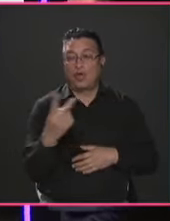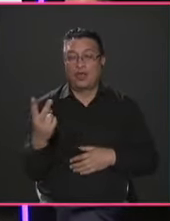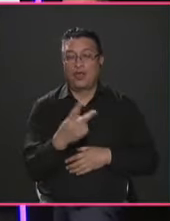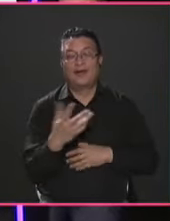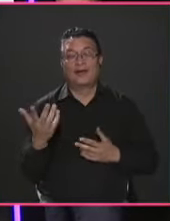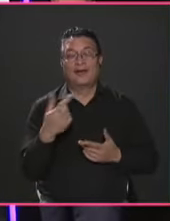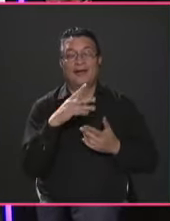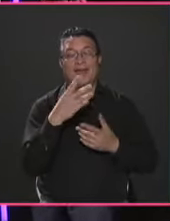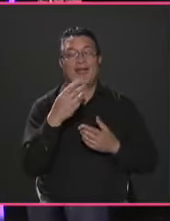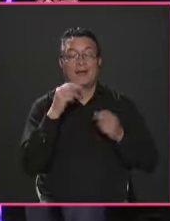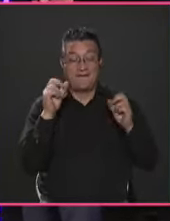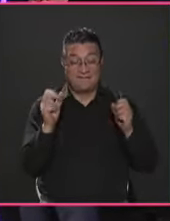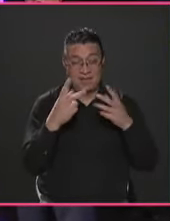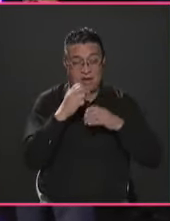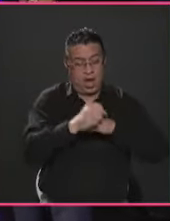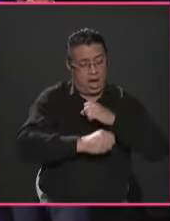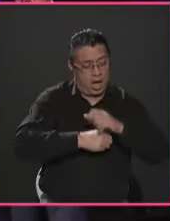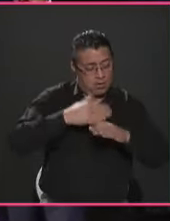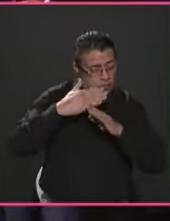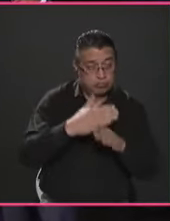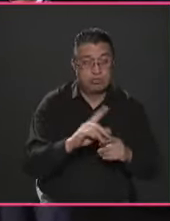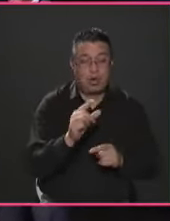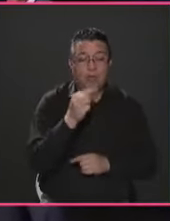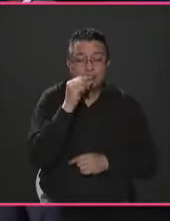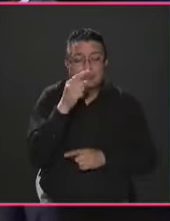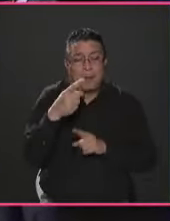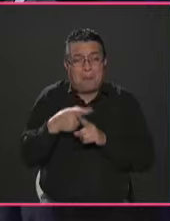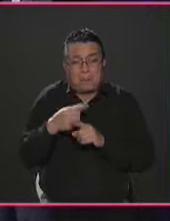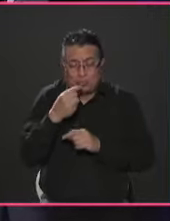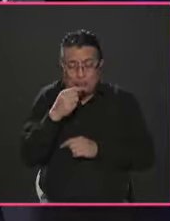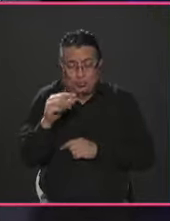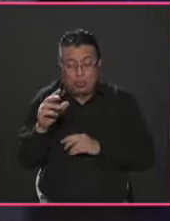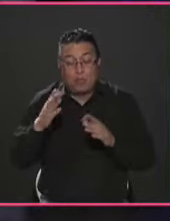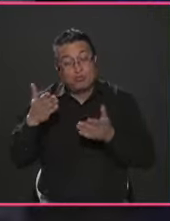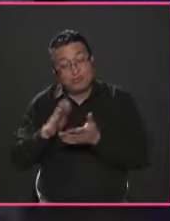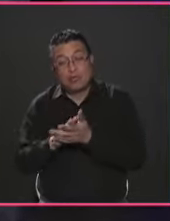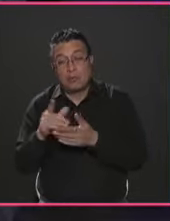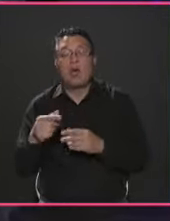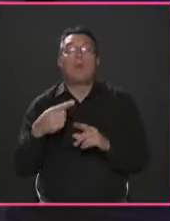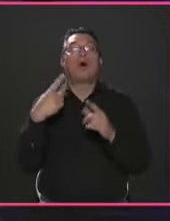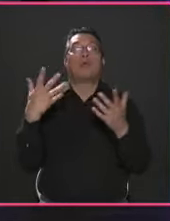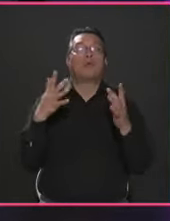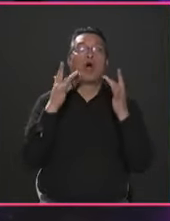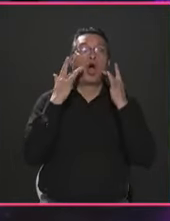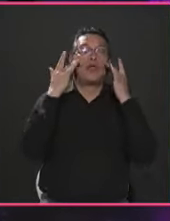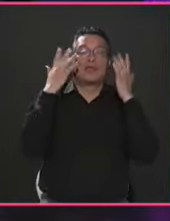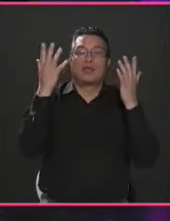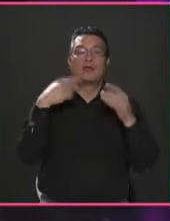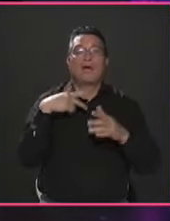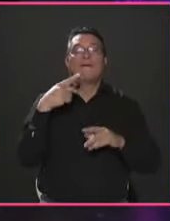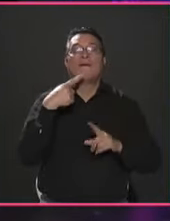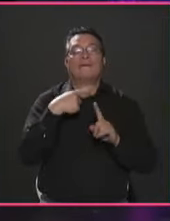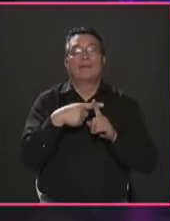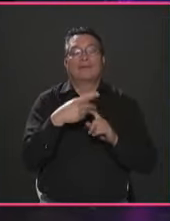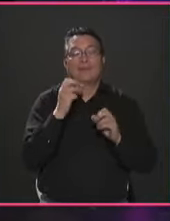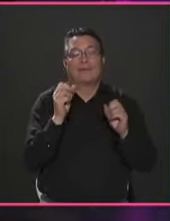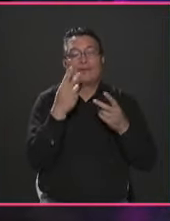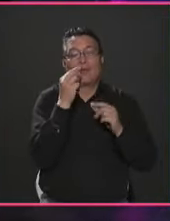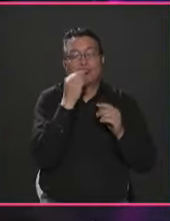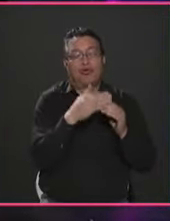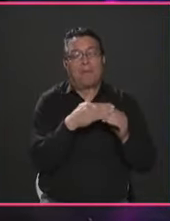supervivencia no fue de años sino que de meses ellos apreciaron mucho el tiempo que obtuvieron a pesar de que